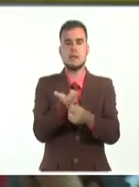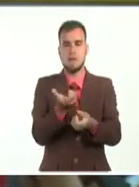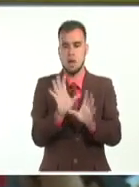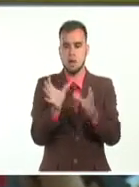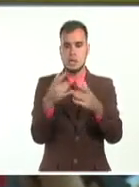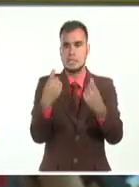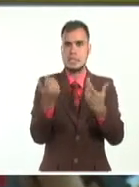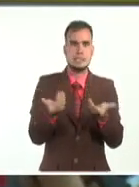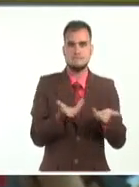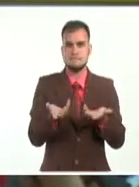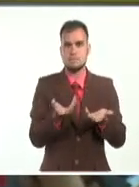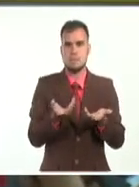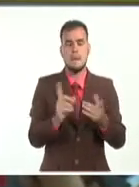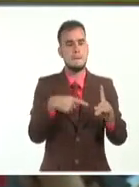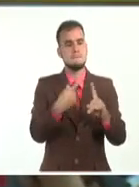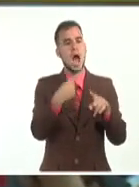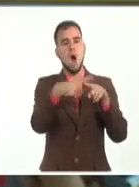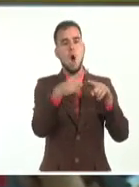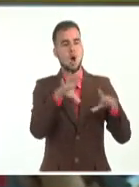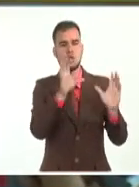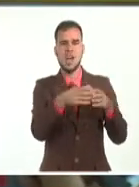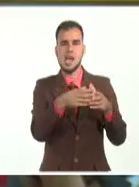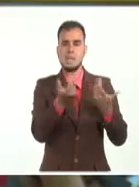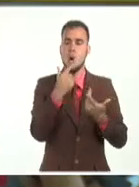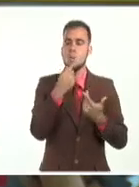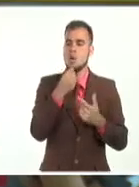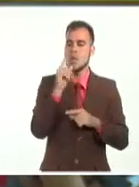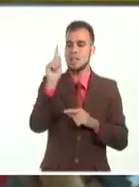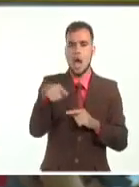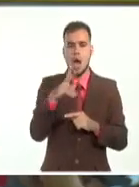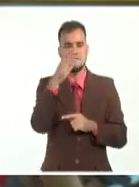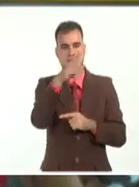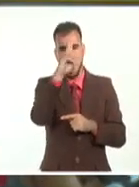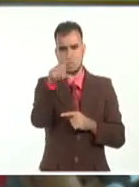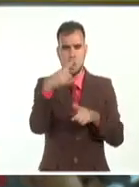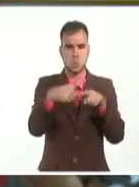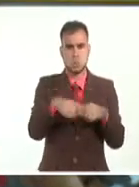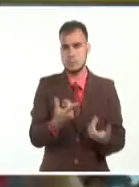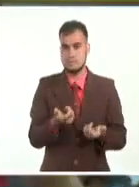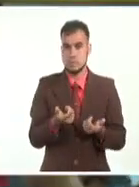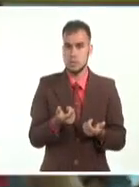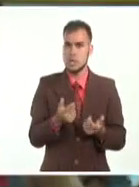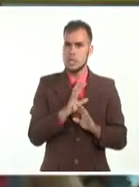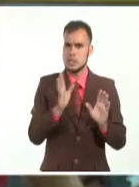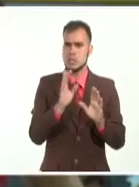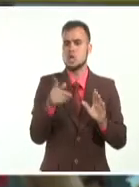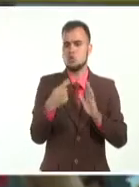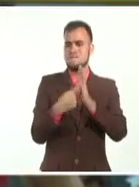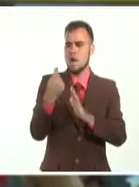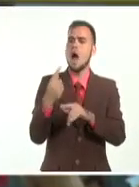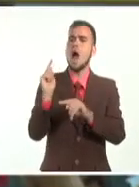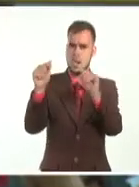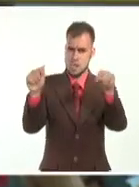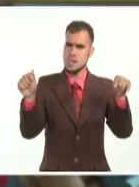también de los equipos de respuesta rápida. ¿Me entiendes? Era otra. A la hora de tener la movilidad, hoy lo tenemos fijo con cada uno de